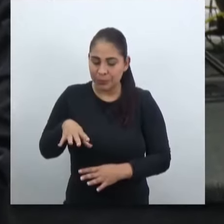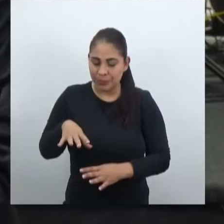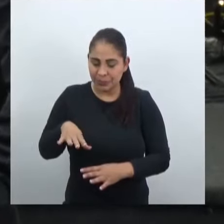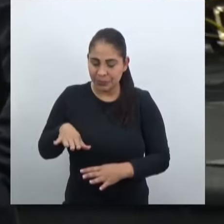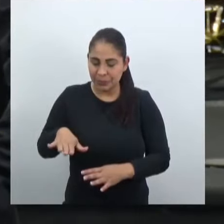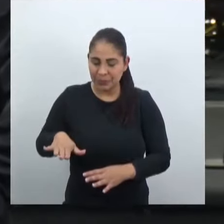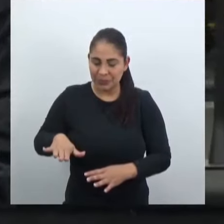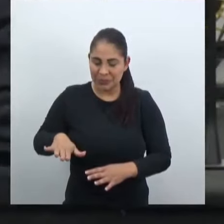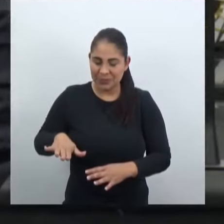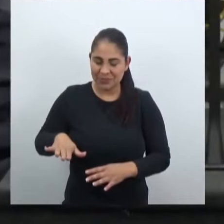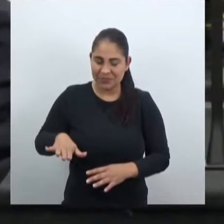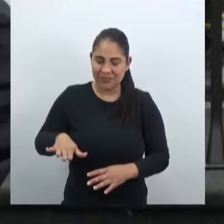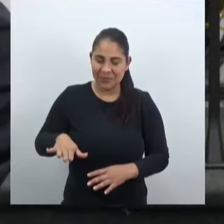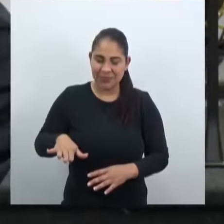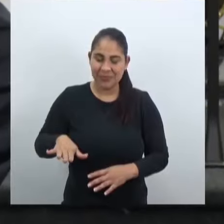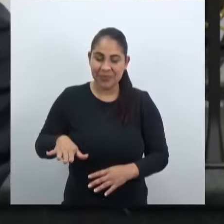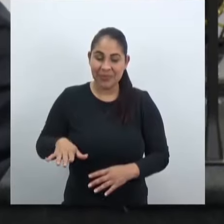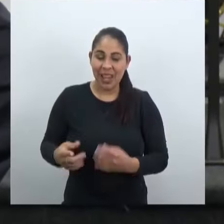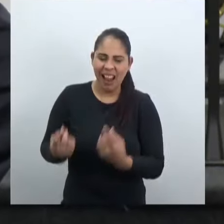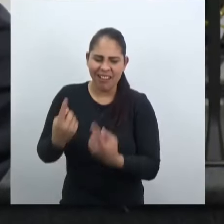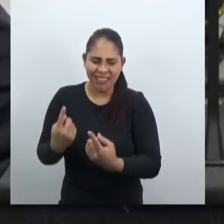Sí. Algunos ya han abierto los ojos. ¡Cobarde!